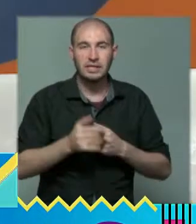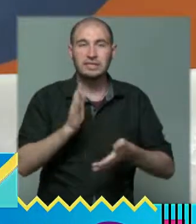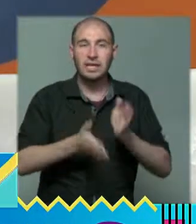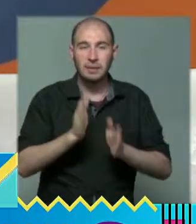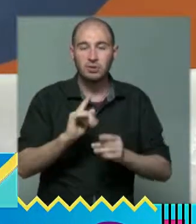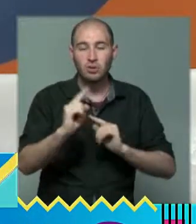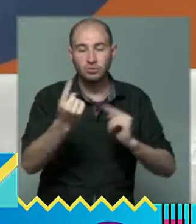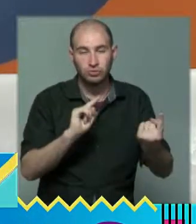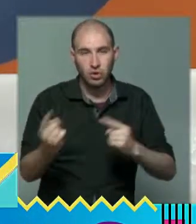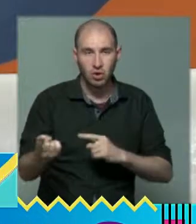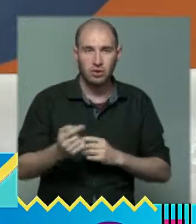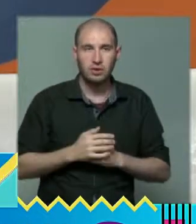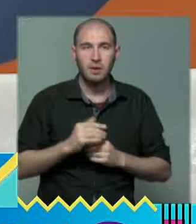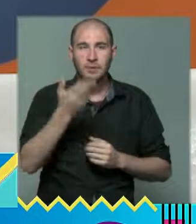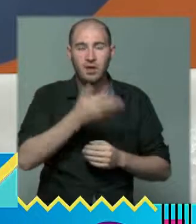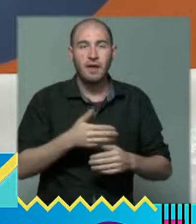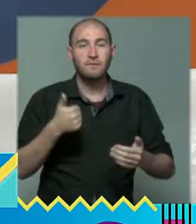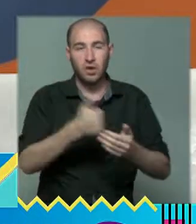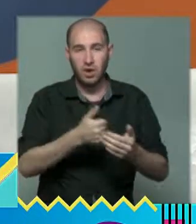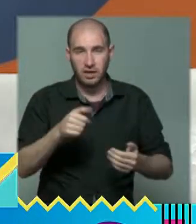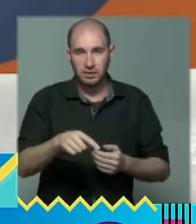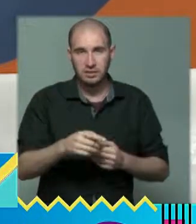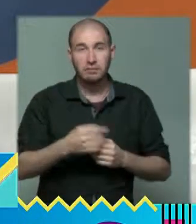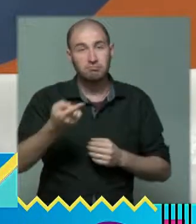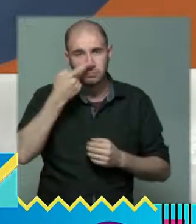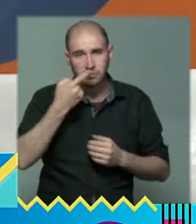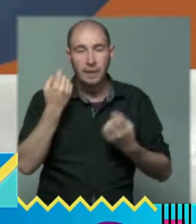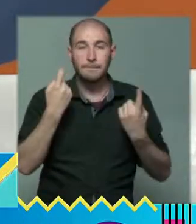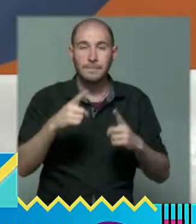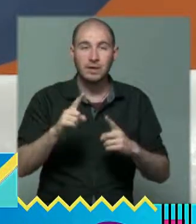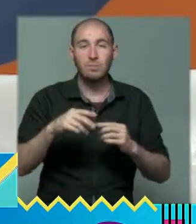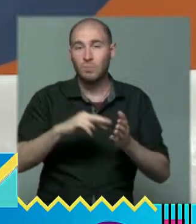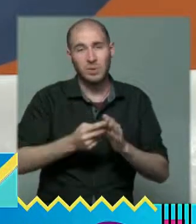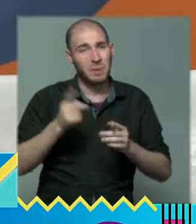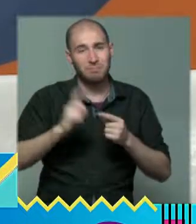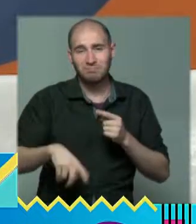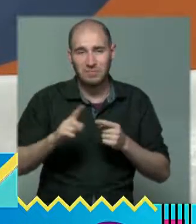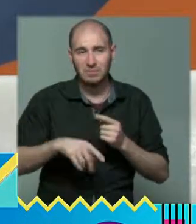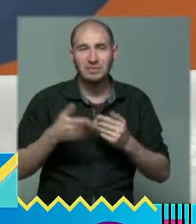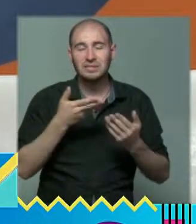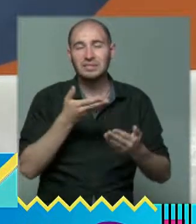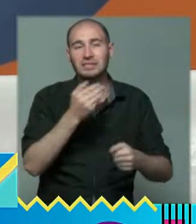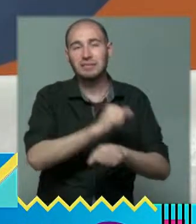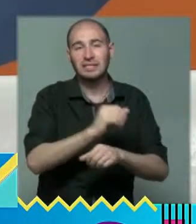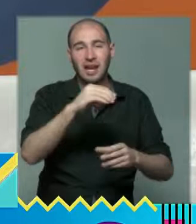tratamientos individualizados que se han dado a los agresores sexuales son muy interesantes, pero sigue pasando lo mismo siempre en el servicio penitenciario, que es un servicio